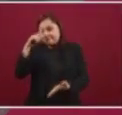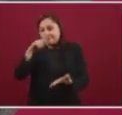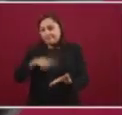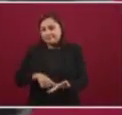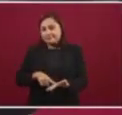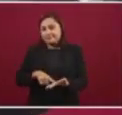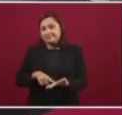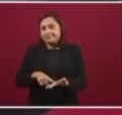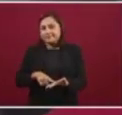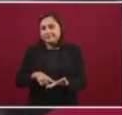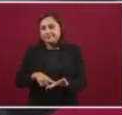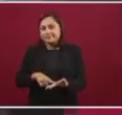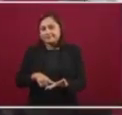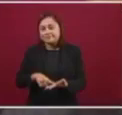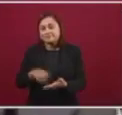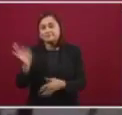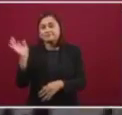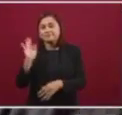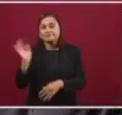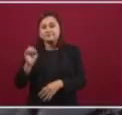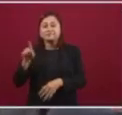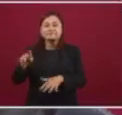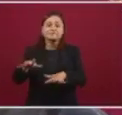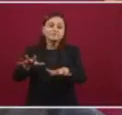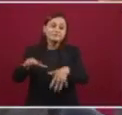debe estar en los archivos del Congreso,